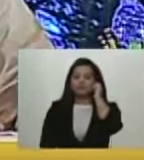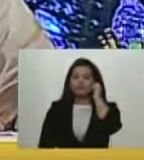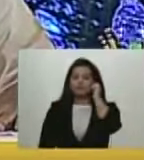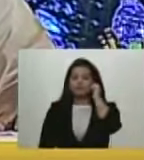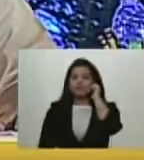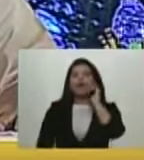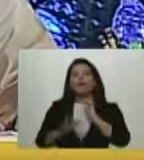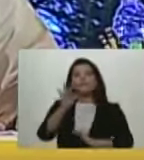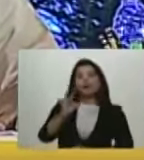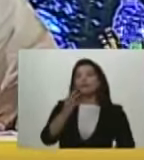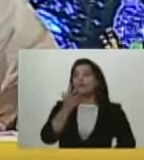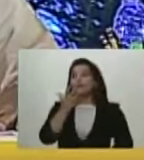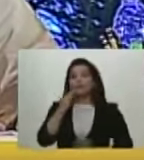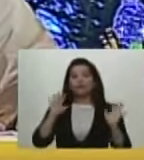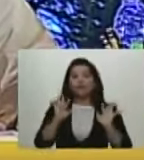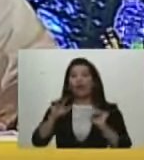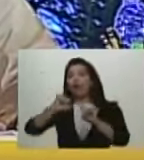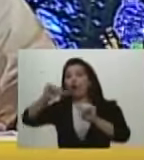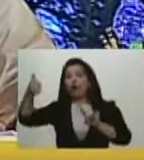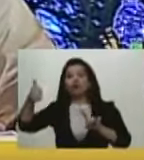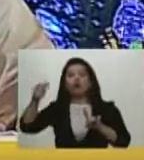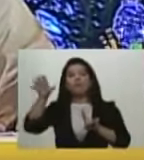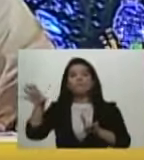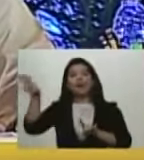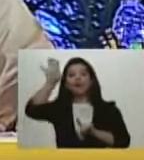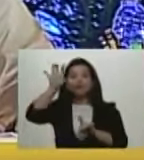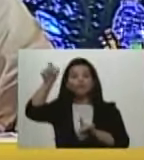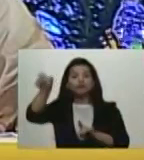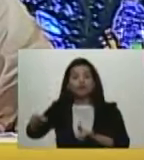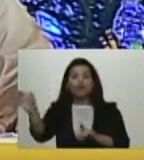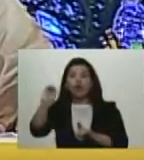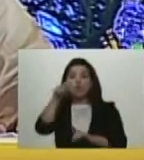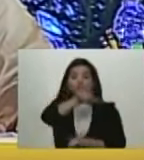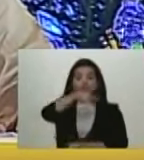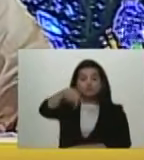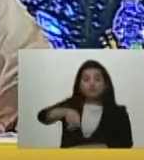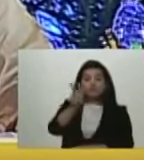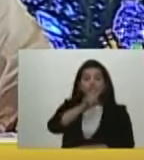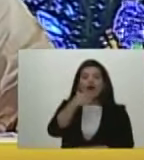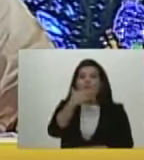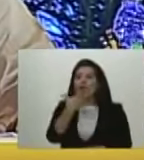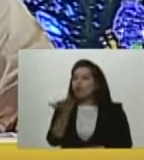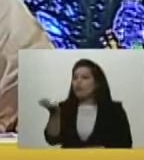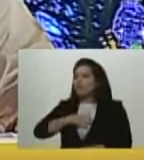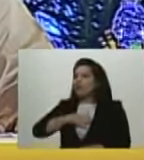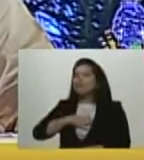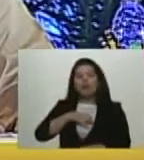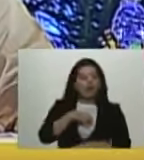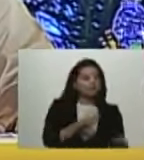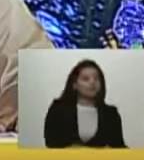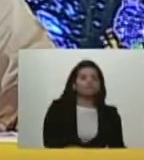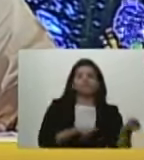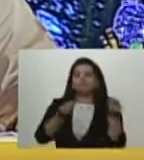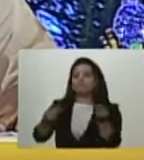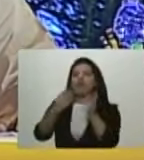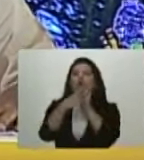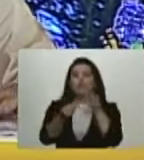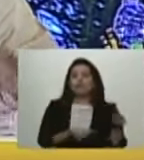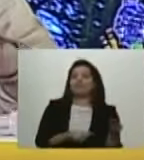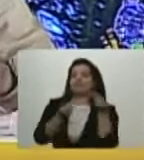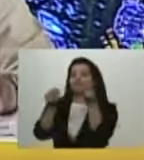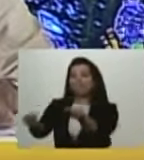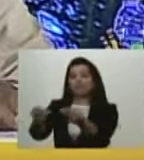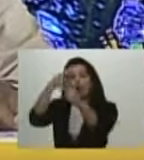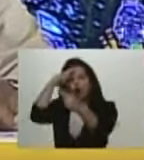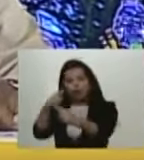como reconocimiento nacional e internacional a aquellos líderes, a aquellas lideresas, a aquellos movimientos sociales,